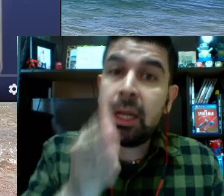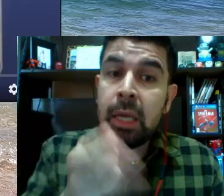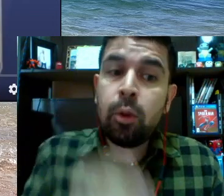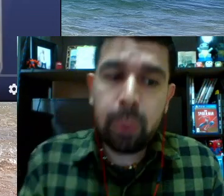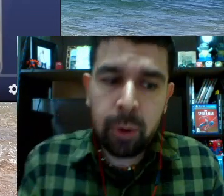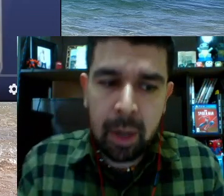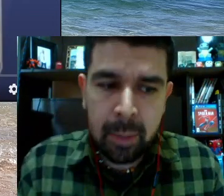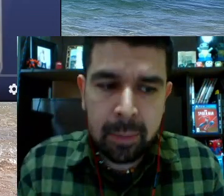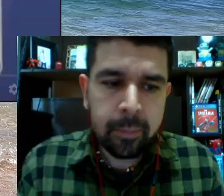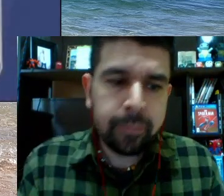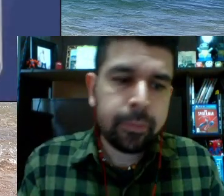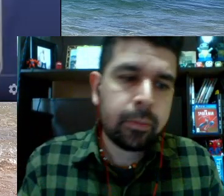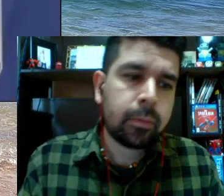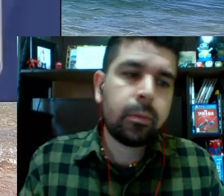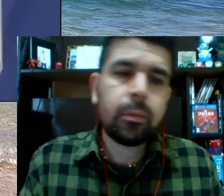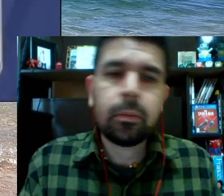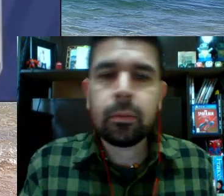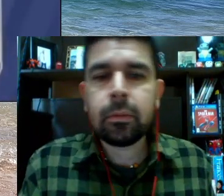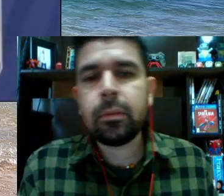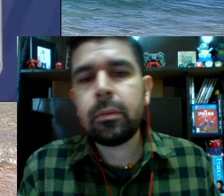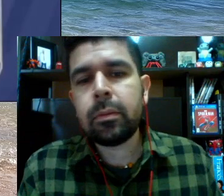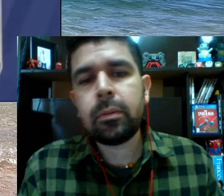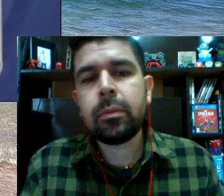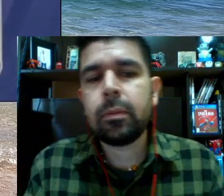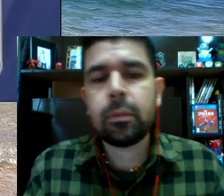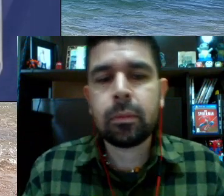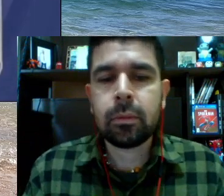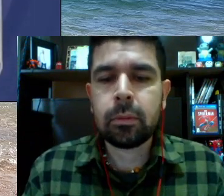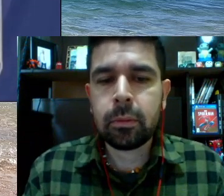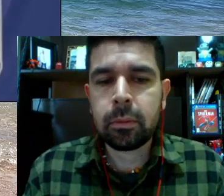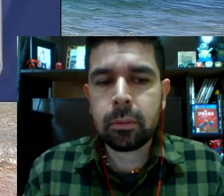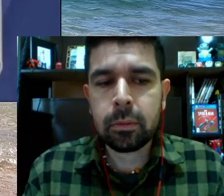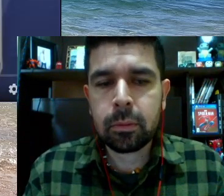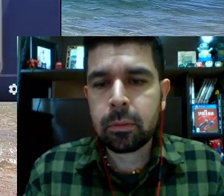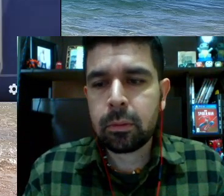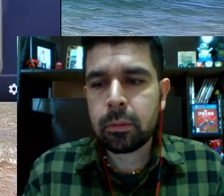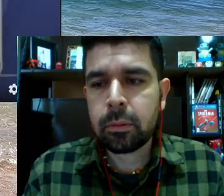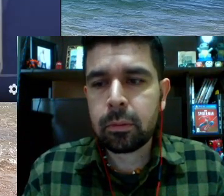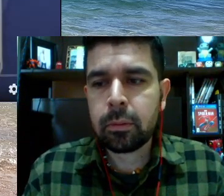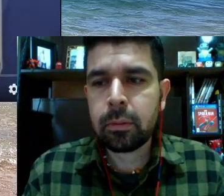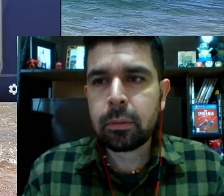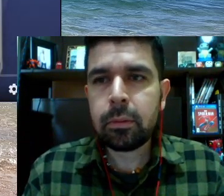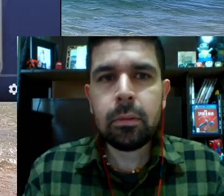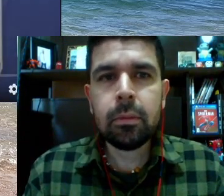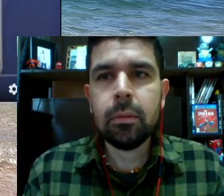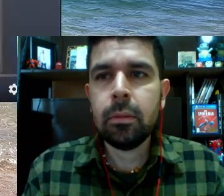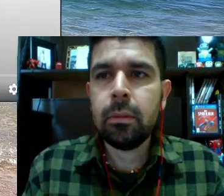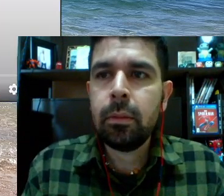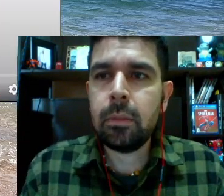objetivo del programa de grado inglés describen people and clouds review de scripting town